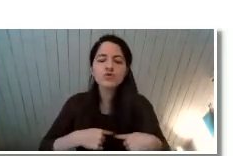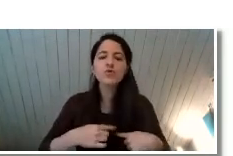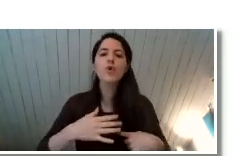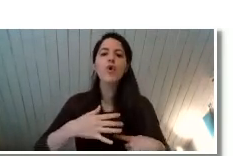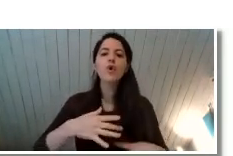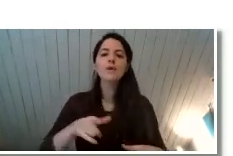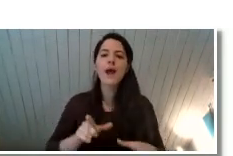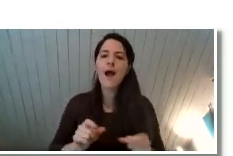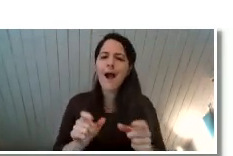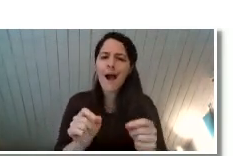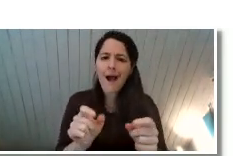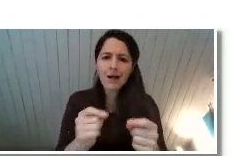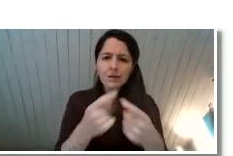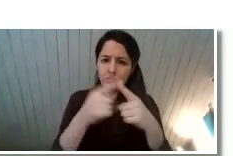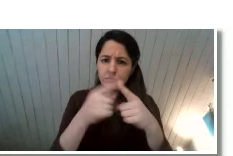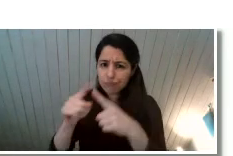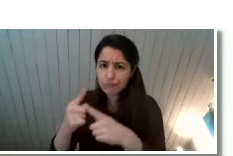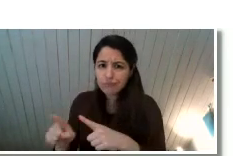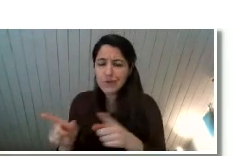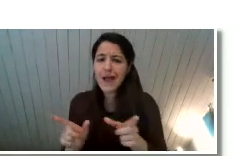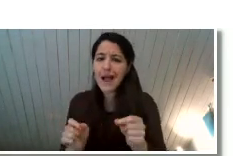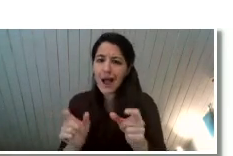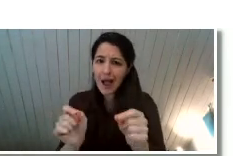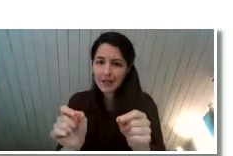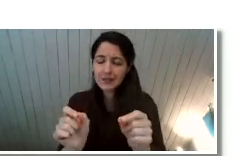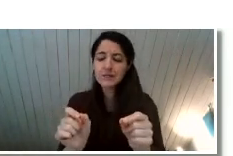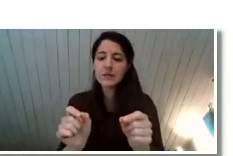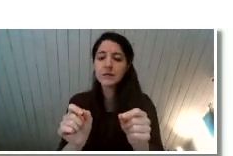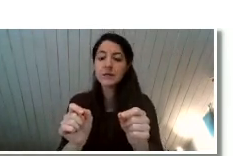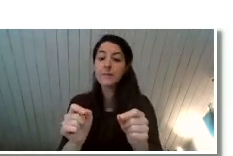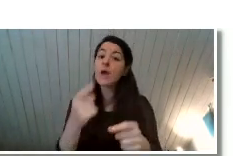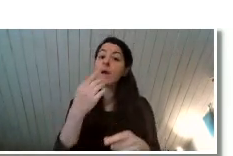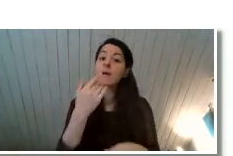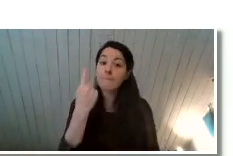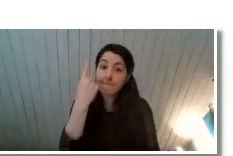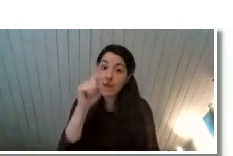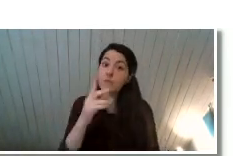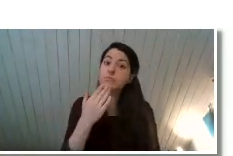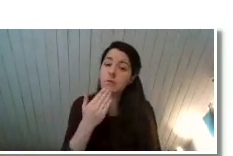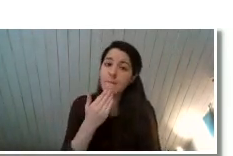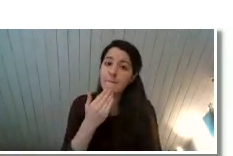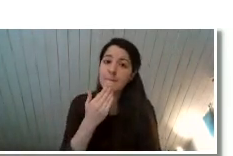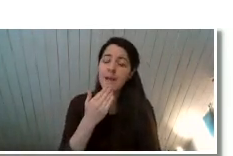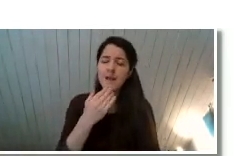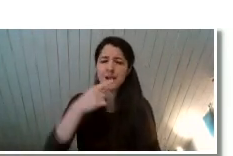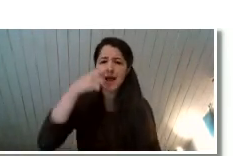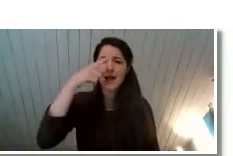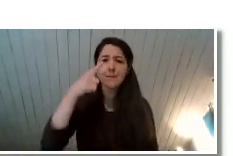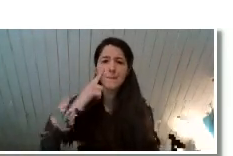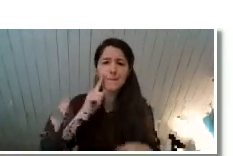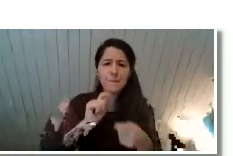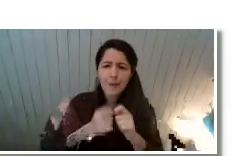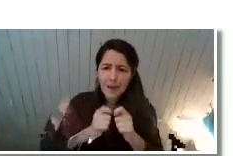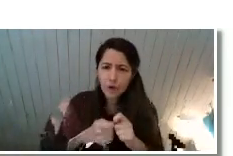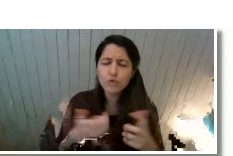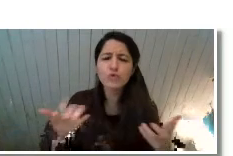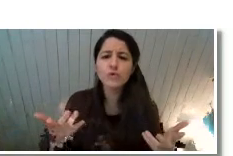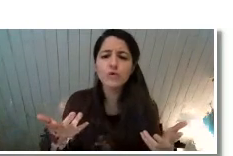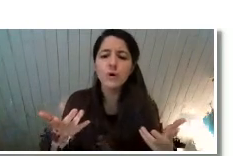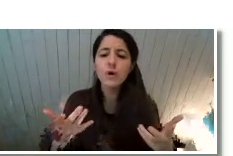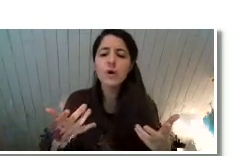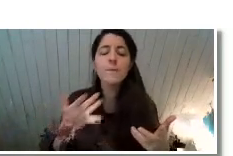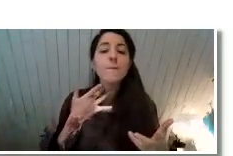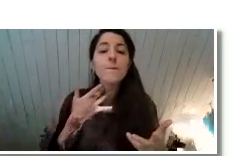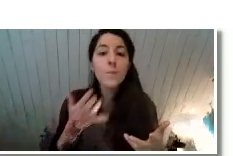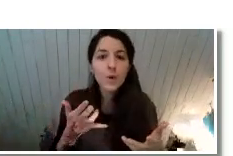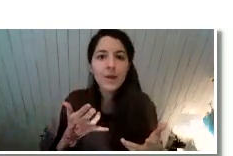de cáncer, como el cáncer de pulmón, pero además es un factor de riesgo súper importante para que las personas que les da